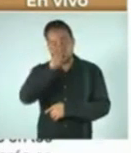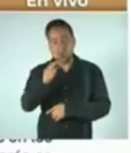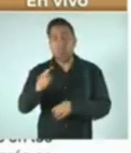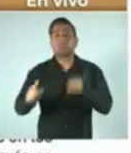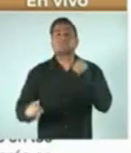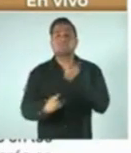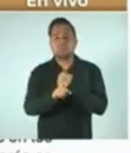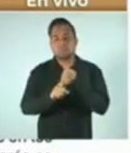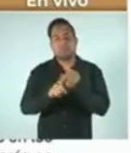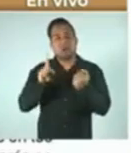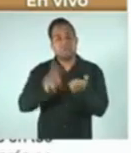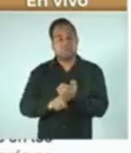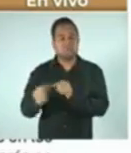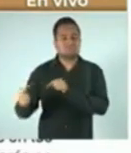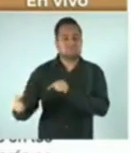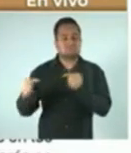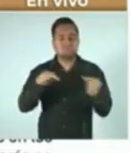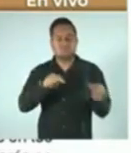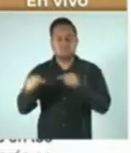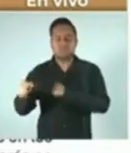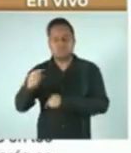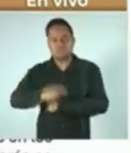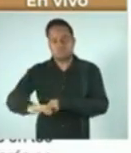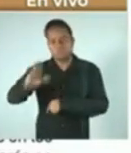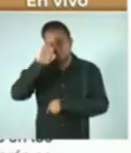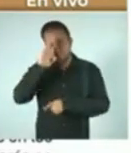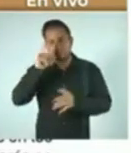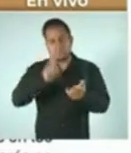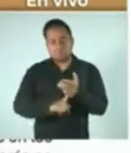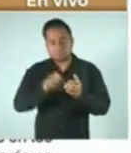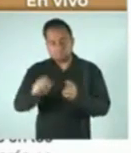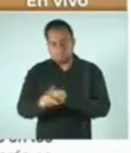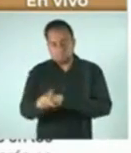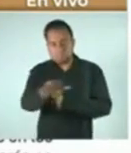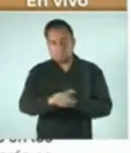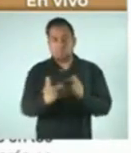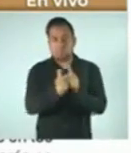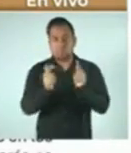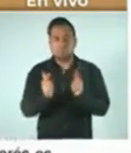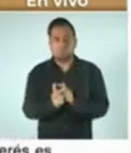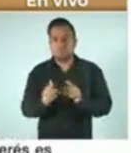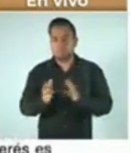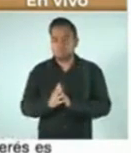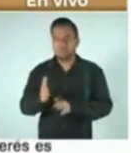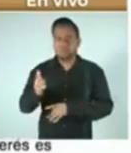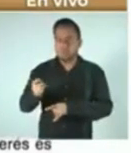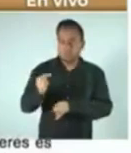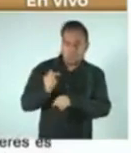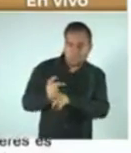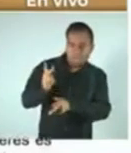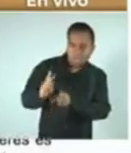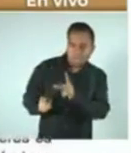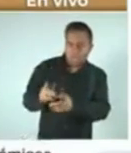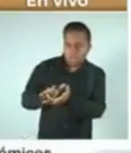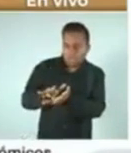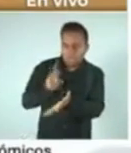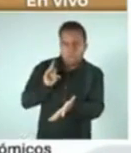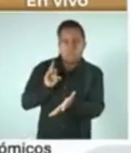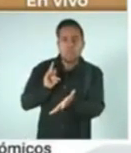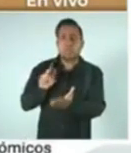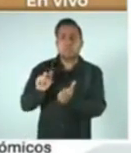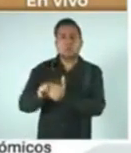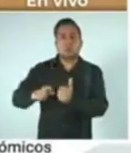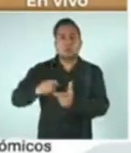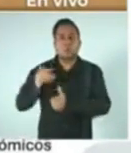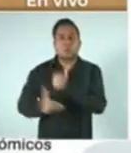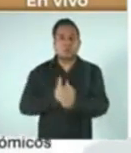conflictos internos, y quieren pensar que dentro del mismo pueblo hay un grupo antagonista que se enteró de las pláticas y avances con el